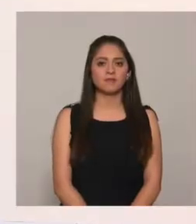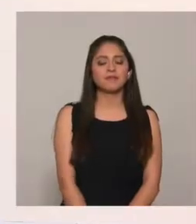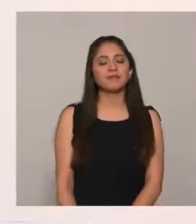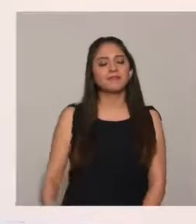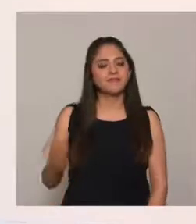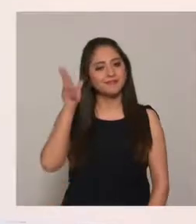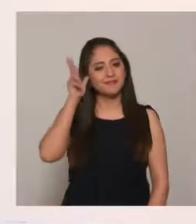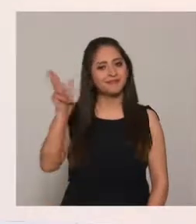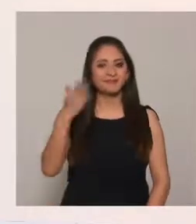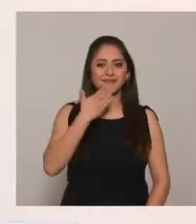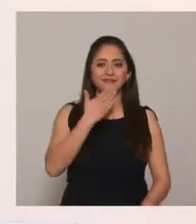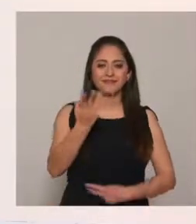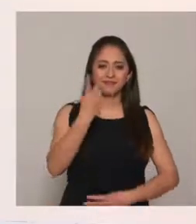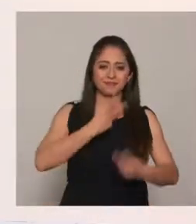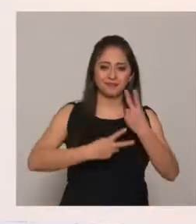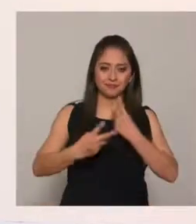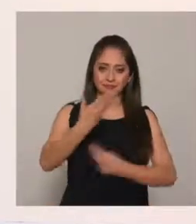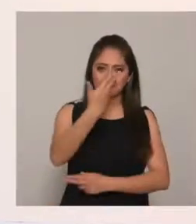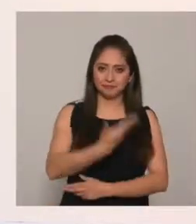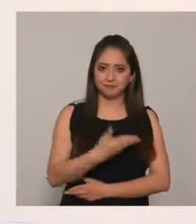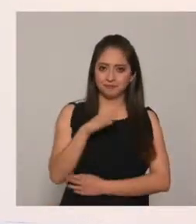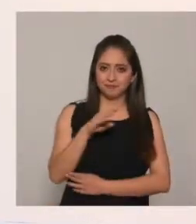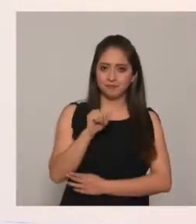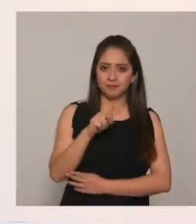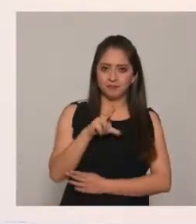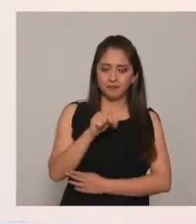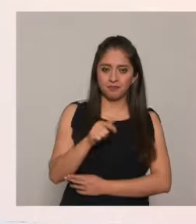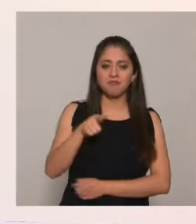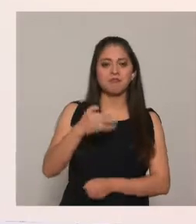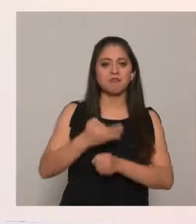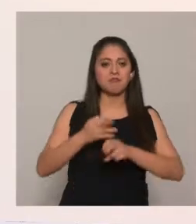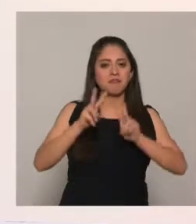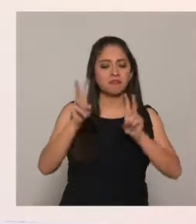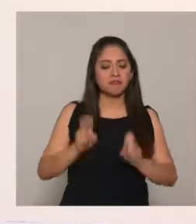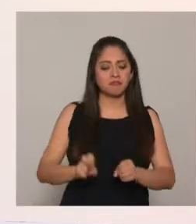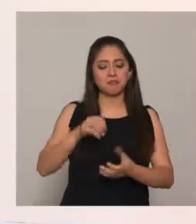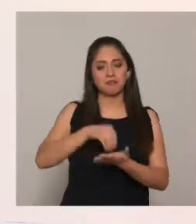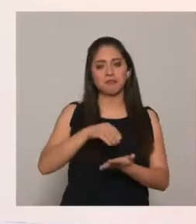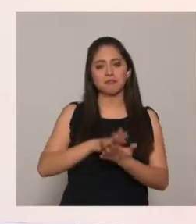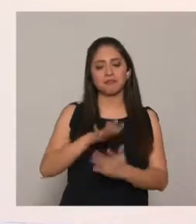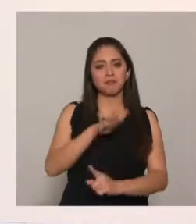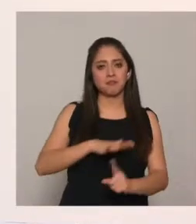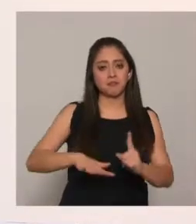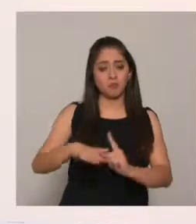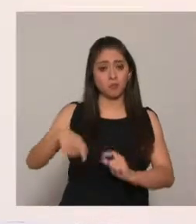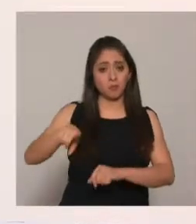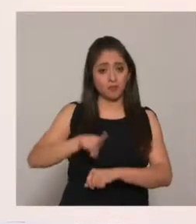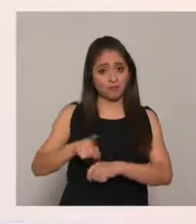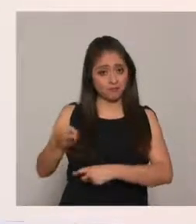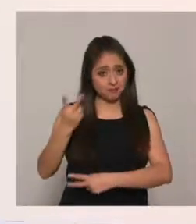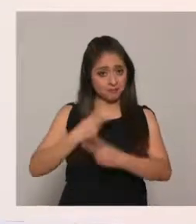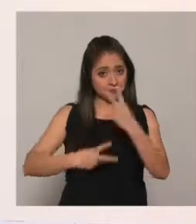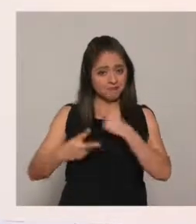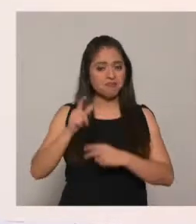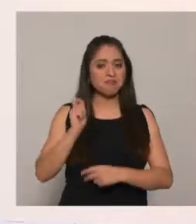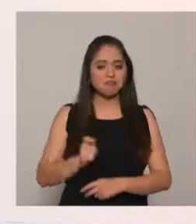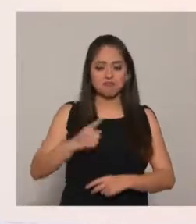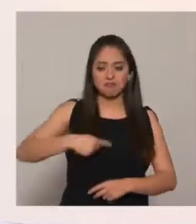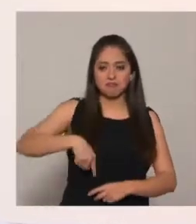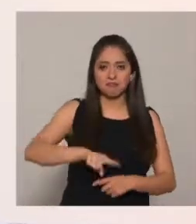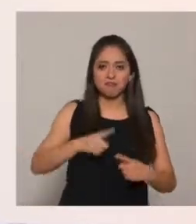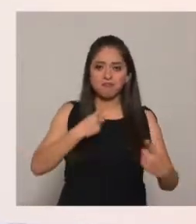Hola, ¿qué tal? Bienvenidas y bienvenidos. Yo soy Mariana Escobedo y esto es Agenda y Contexto, y el día de hoy tenemos invitados de lujo aquí en la mesa